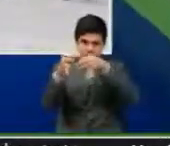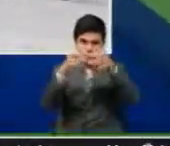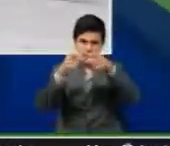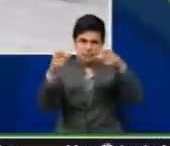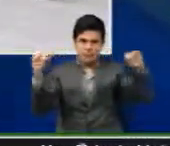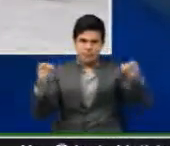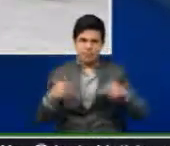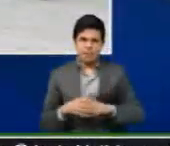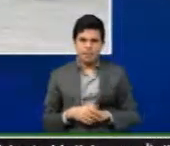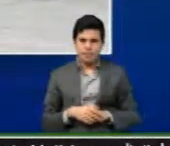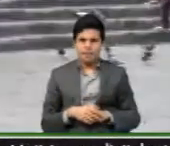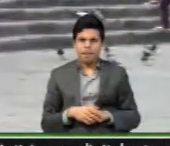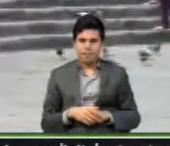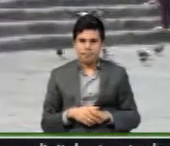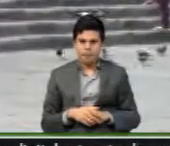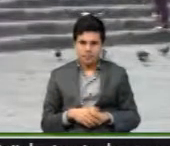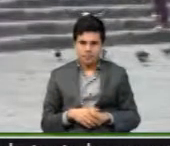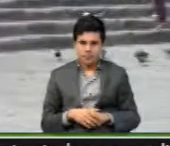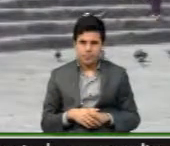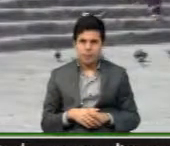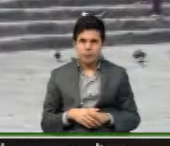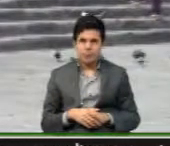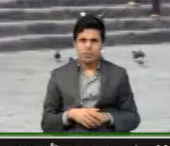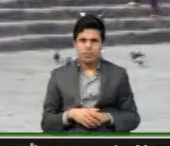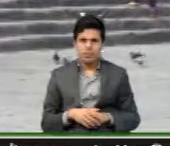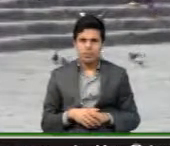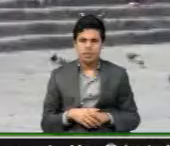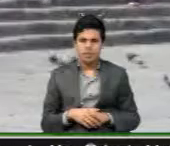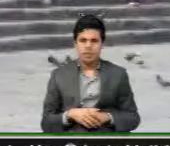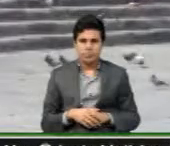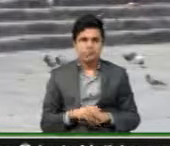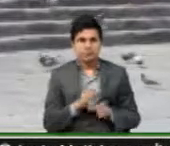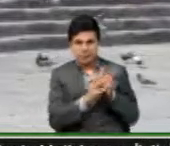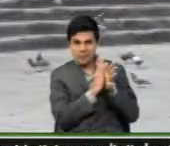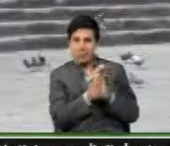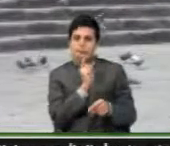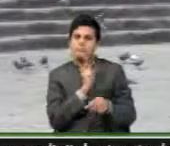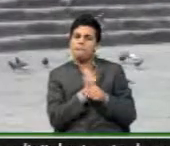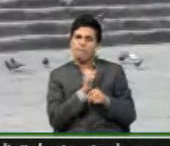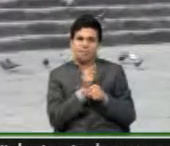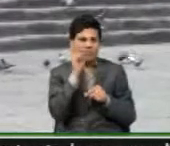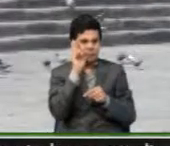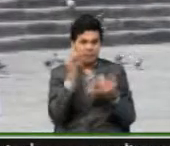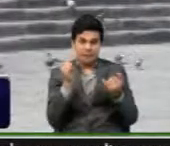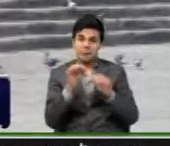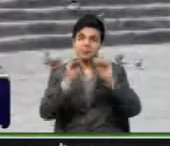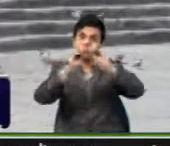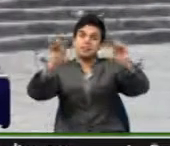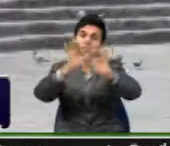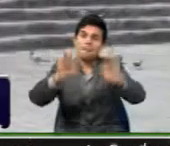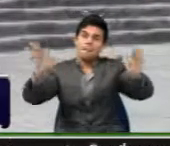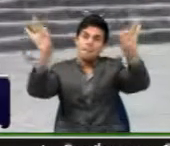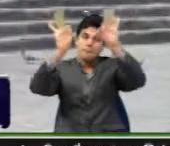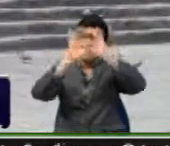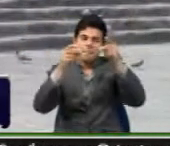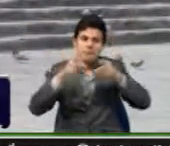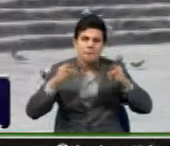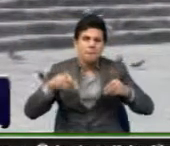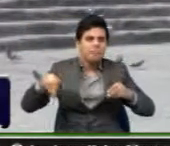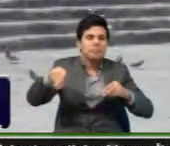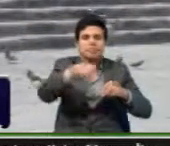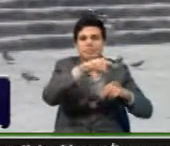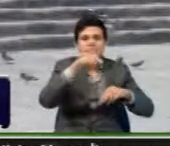Hola, yo continúo en Piedecuesta y así es como usted lo afirma, pues existe esta buena noticia para esas